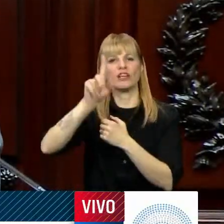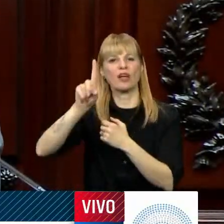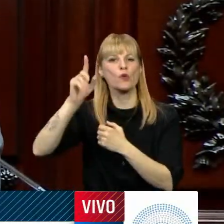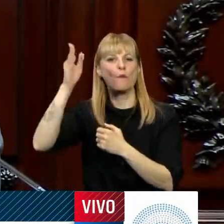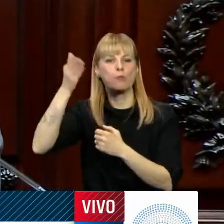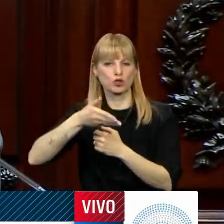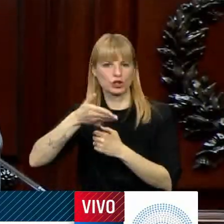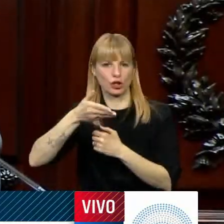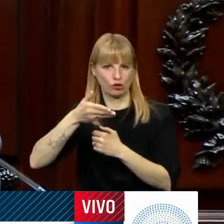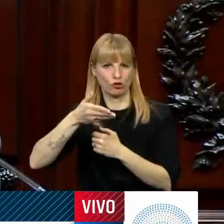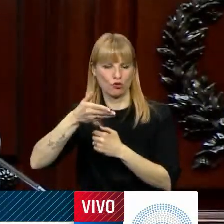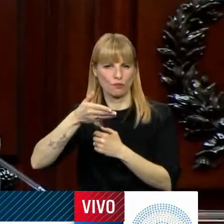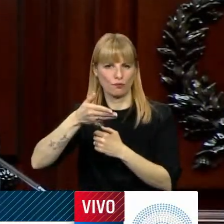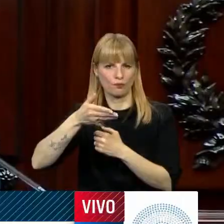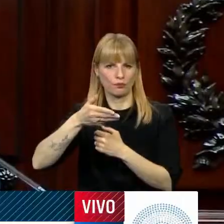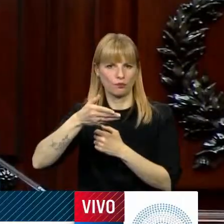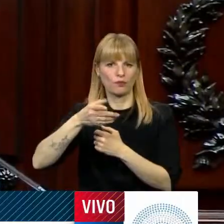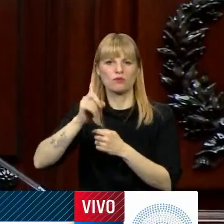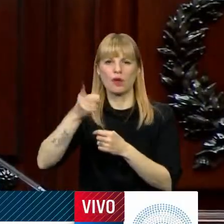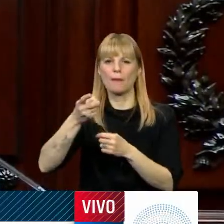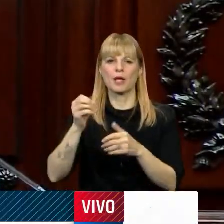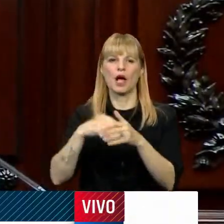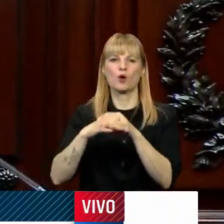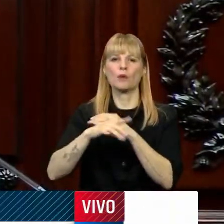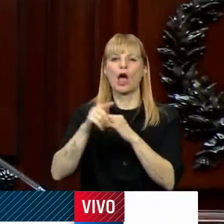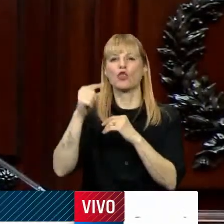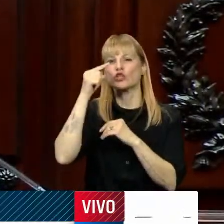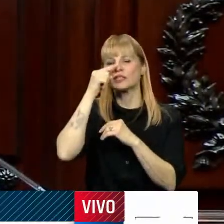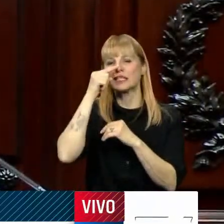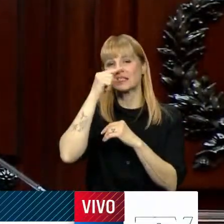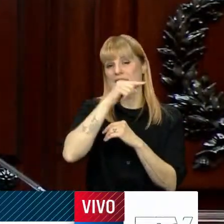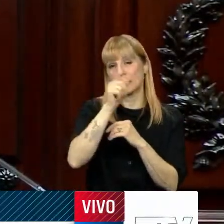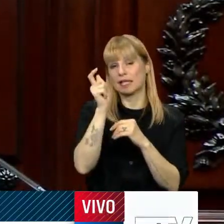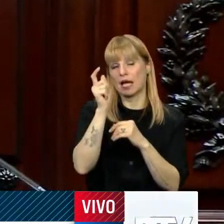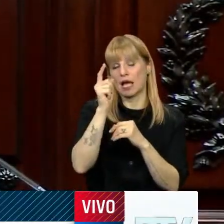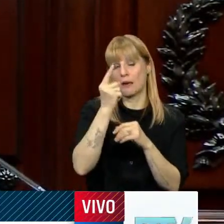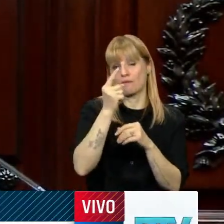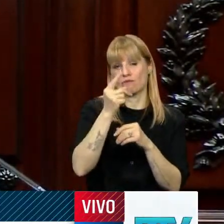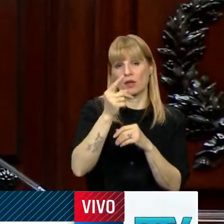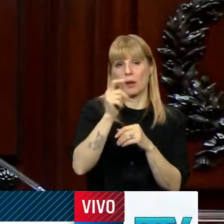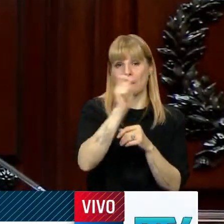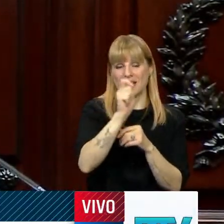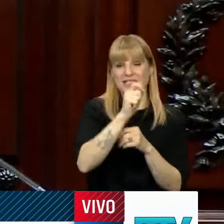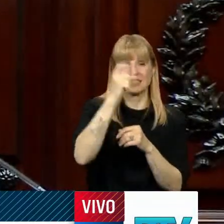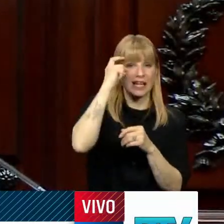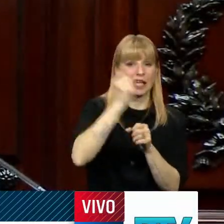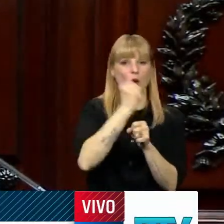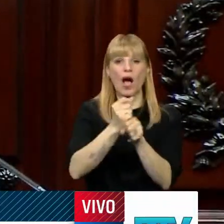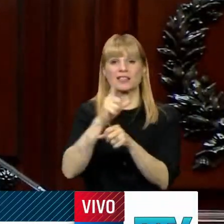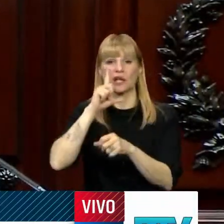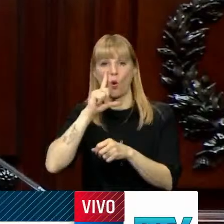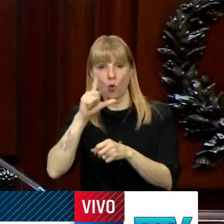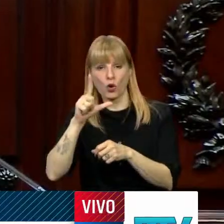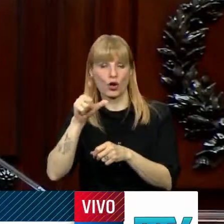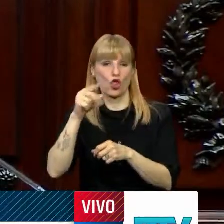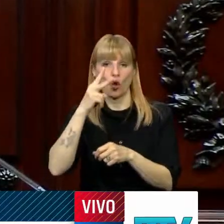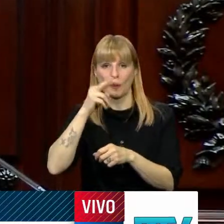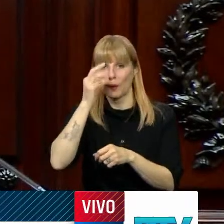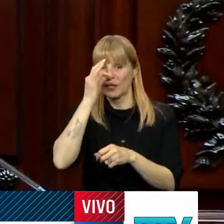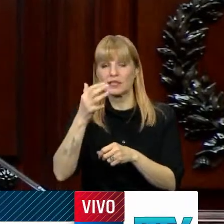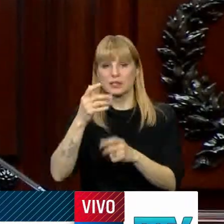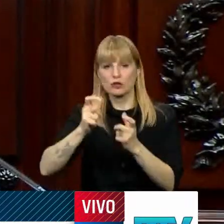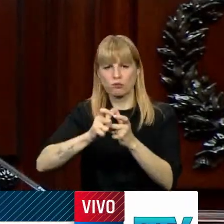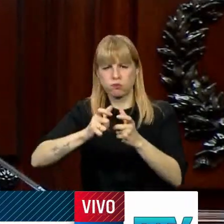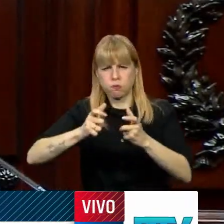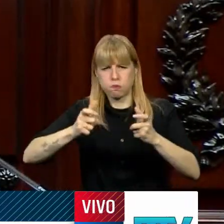en julio y el acumulado de los 7 primeros meses del 2025 presenta un